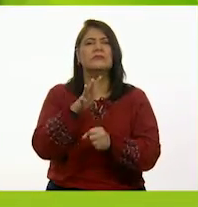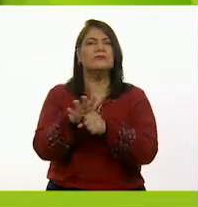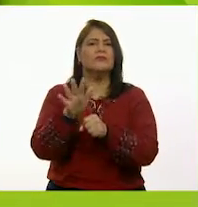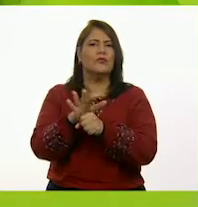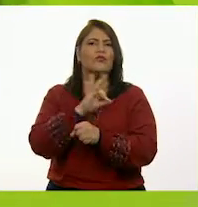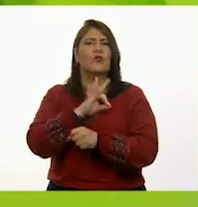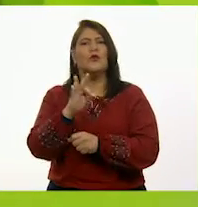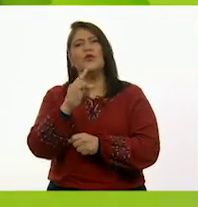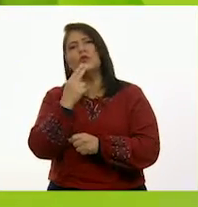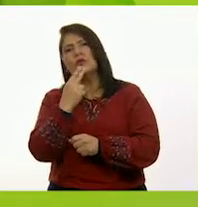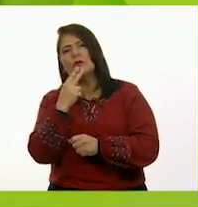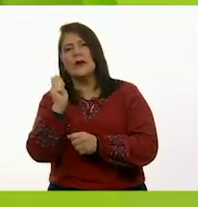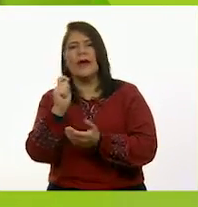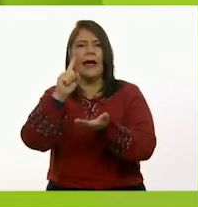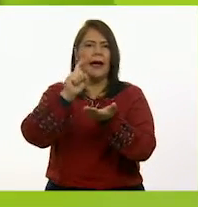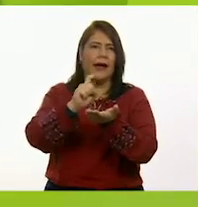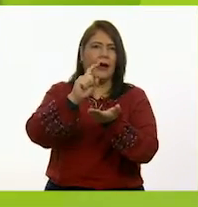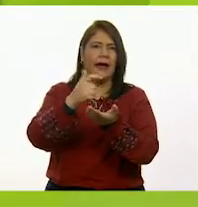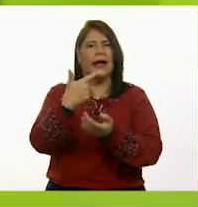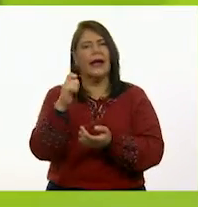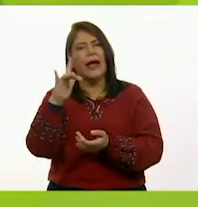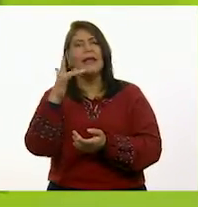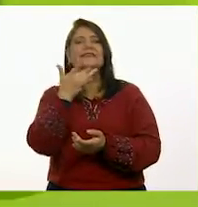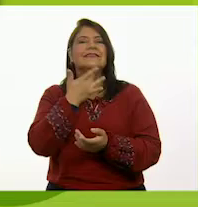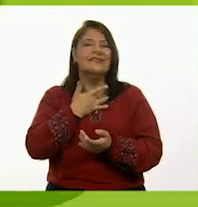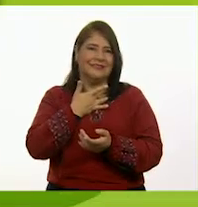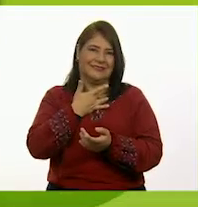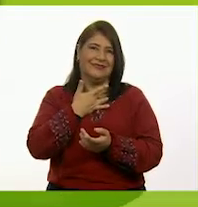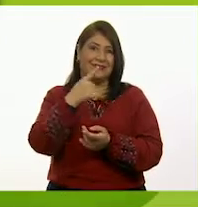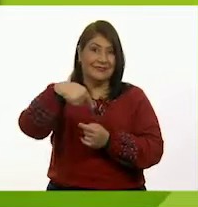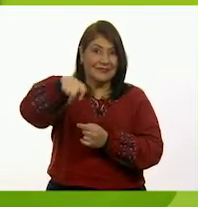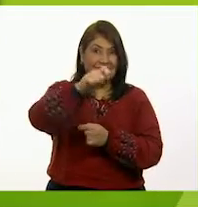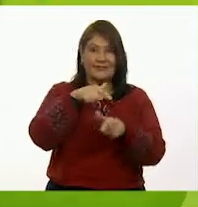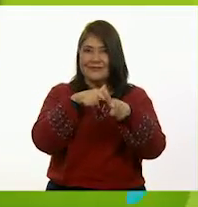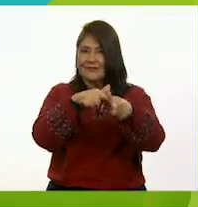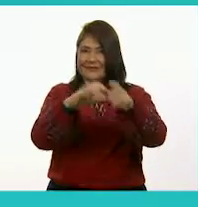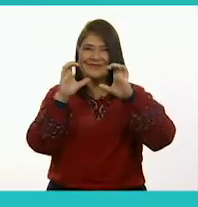usa desinfectantes a base de alcohol. ¡Cuídate!